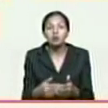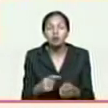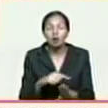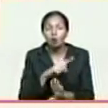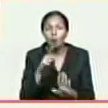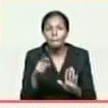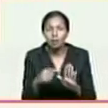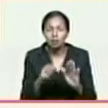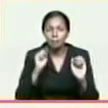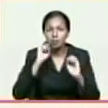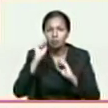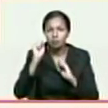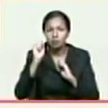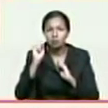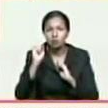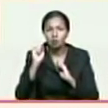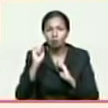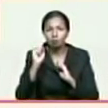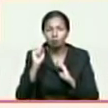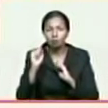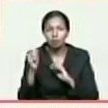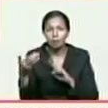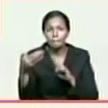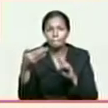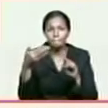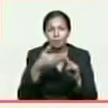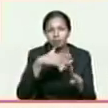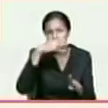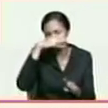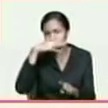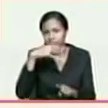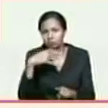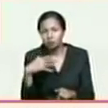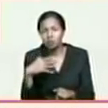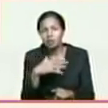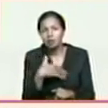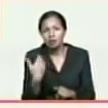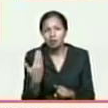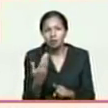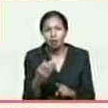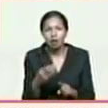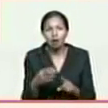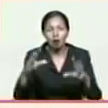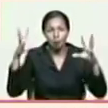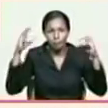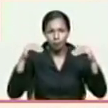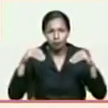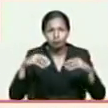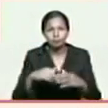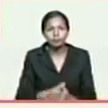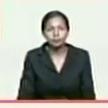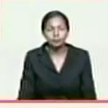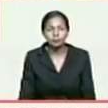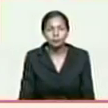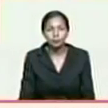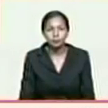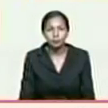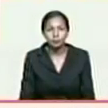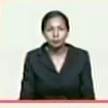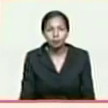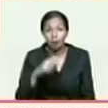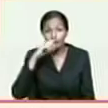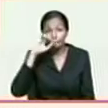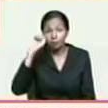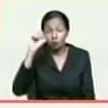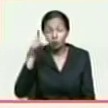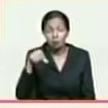la victoria contra los terroristas, contra los criminales, contra los heraldos negros de la oscuridad. El presidente Maduro ha decidido